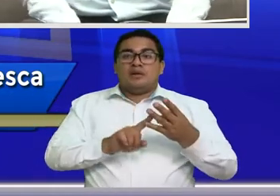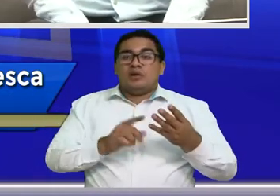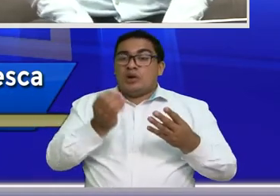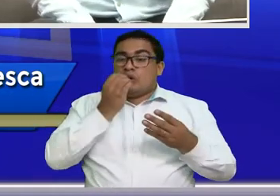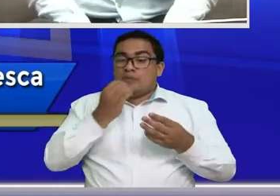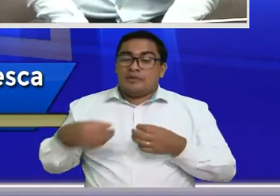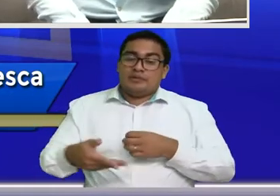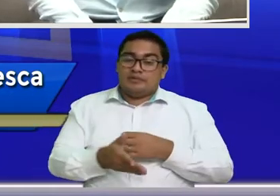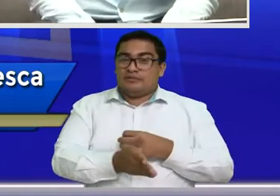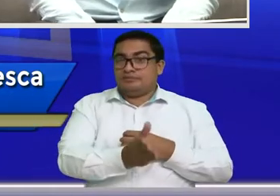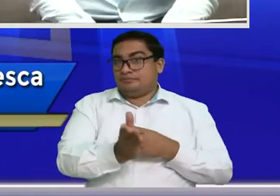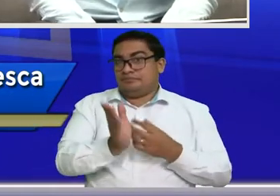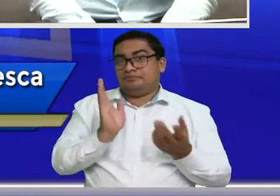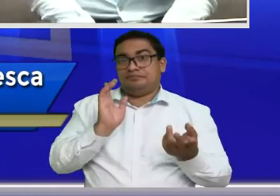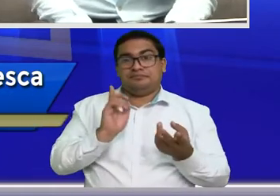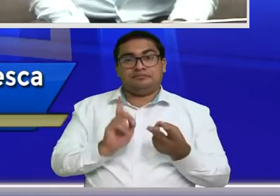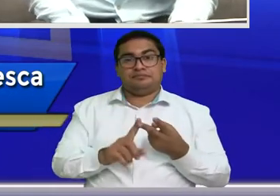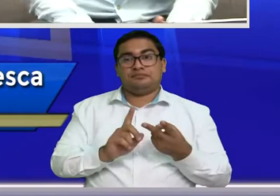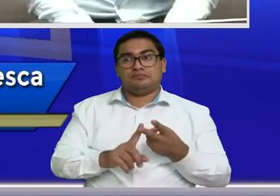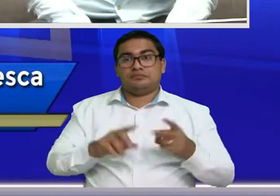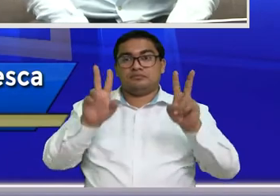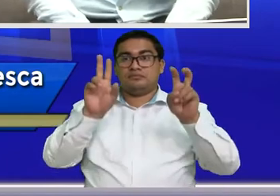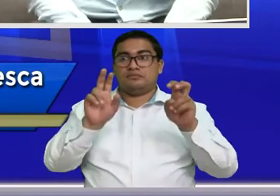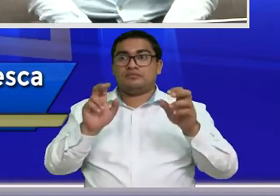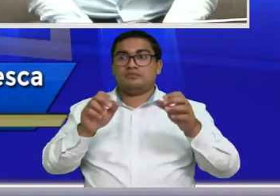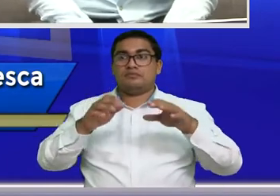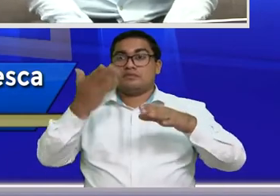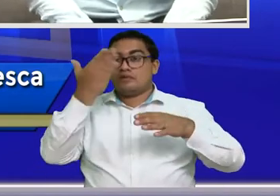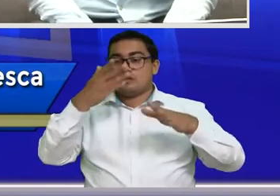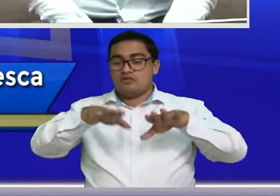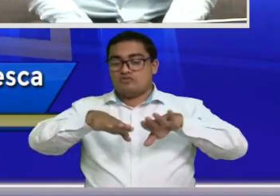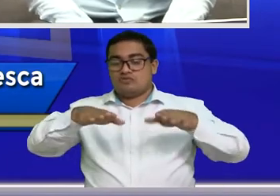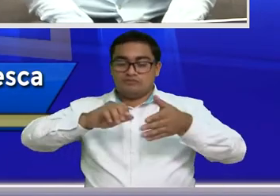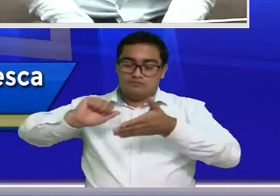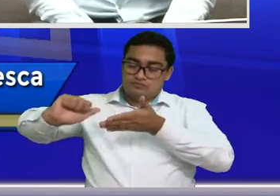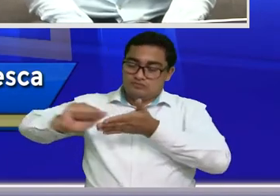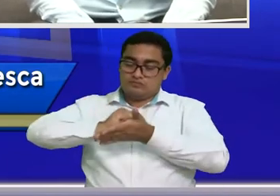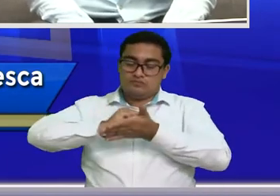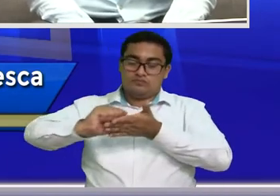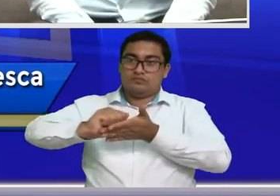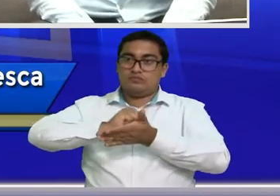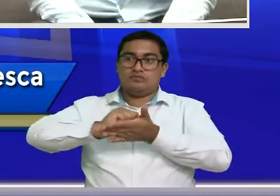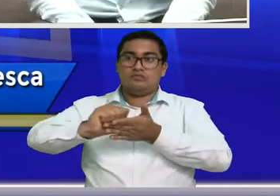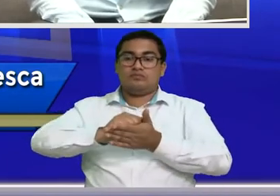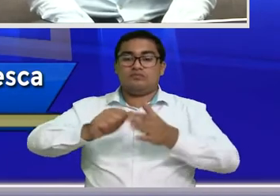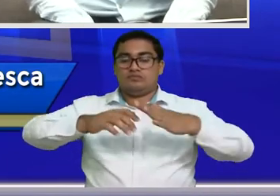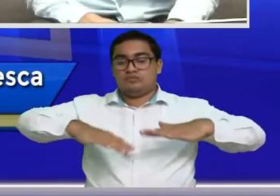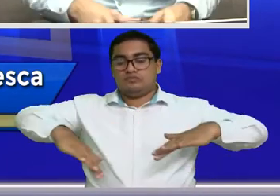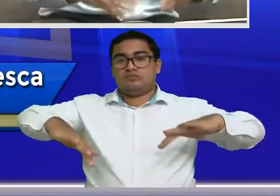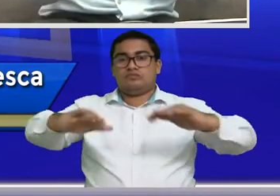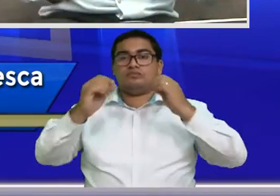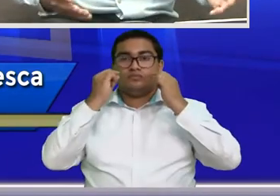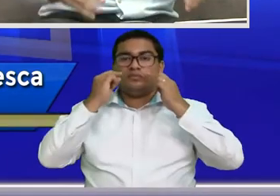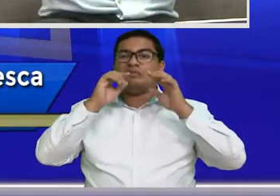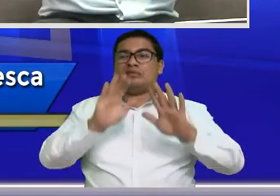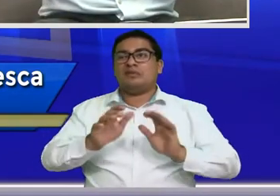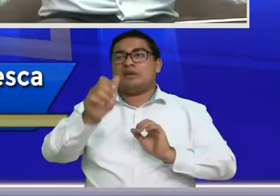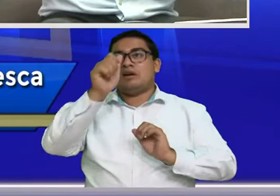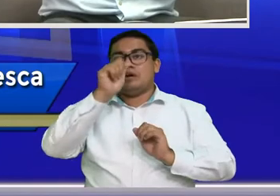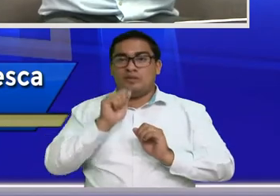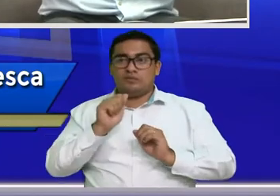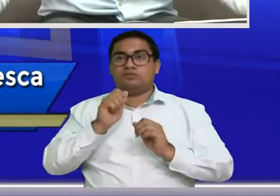acuícola, en técnicas de planchado y colocación de plástico para la conservación de agua en los estanques. O